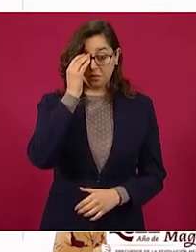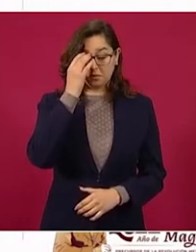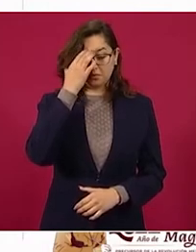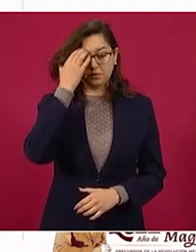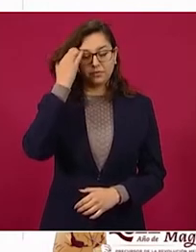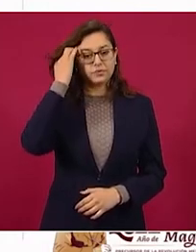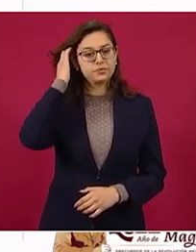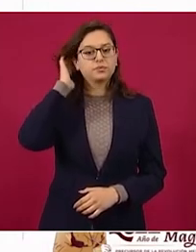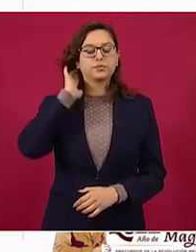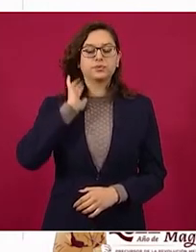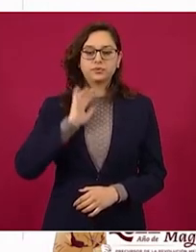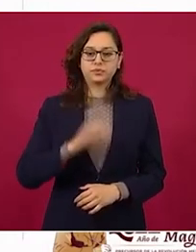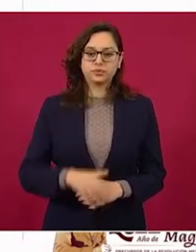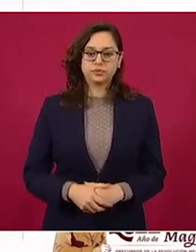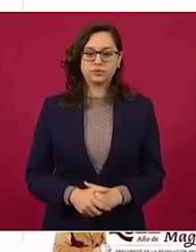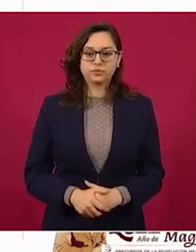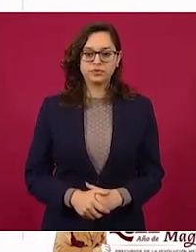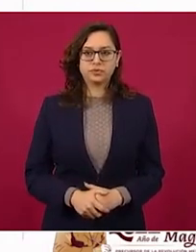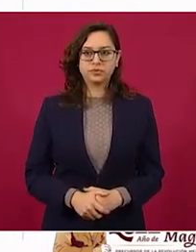Bien,